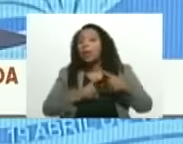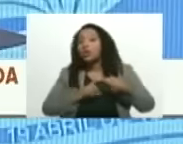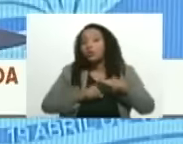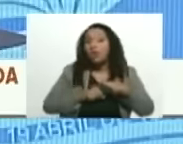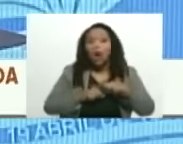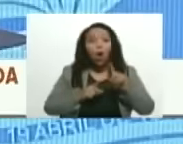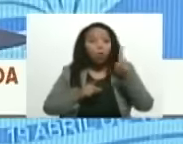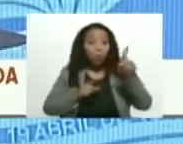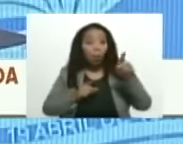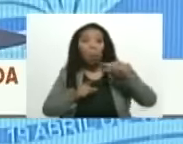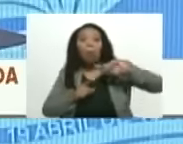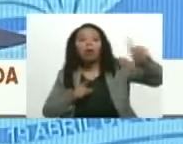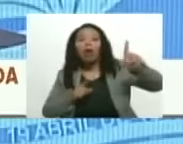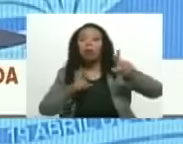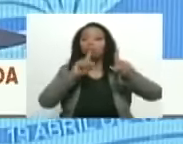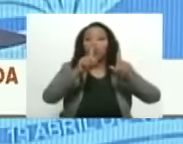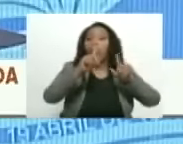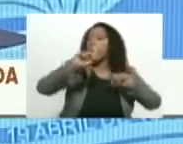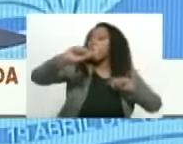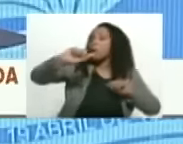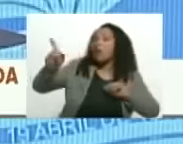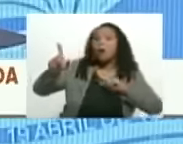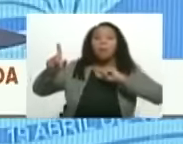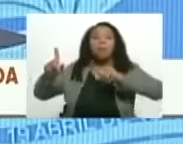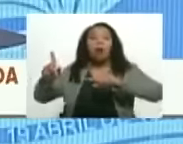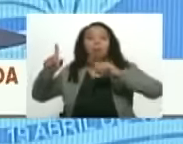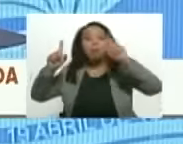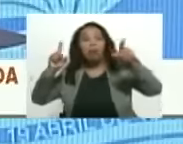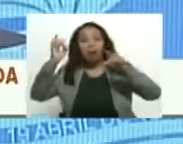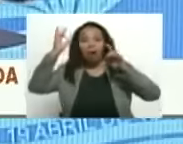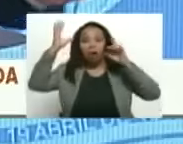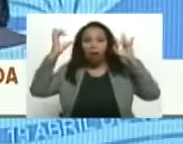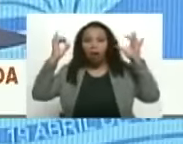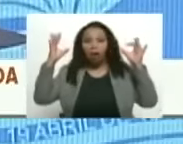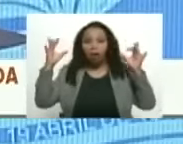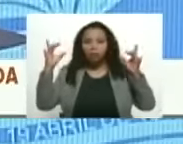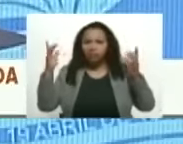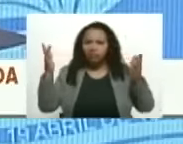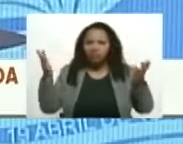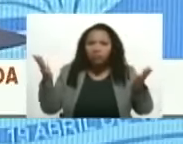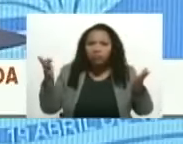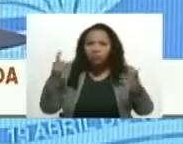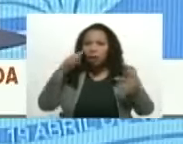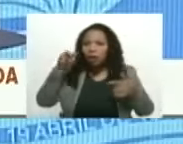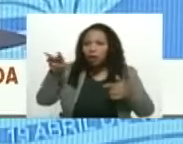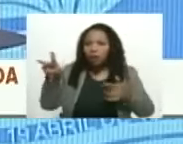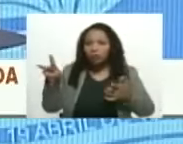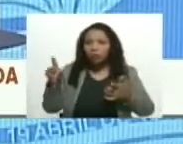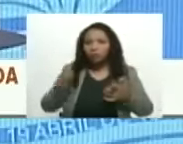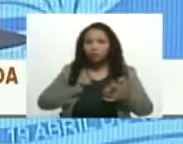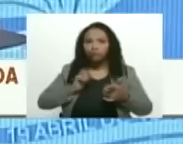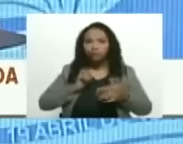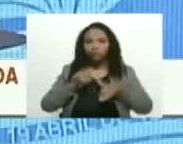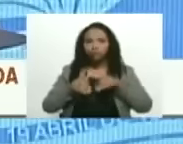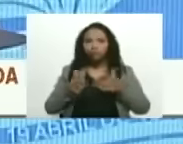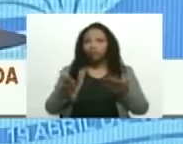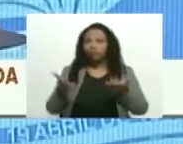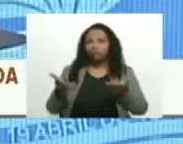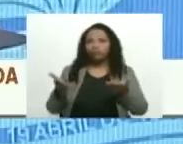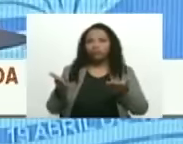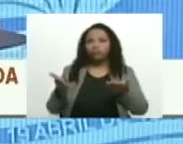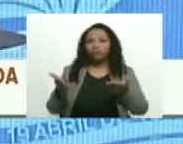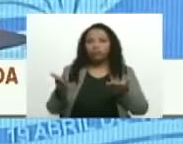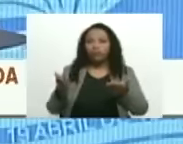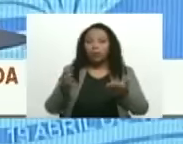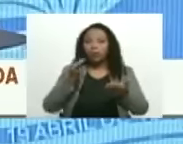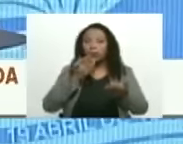para acá. Que no se haya preservado el principio de un elector un voto, eso ya se anula cualquier elección. Si se